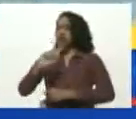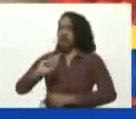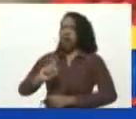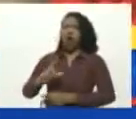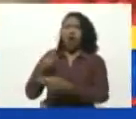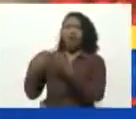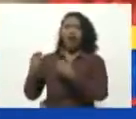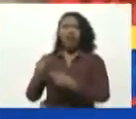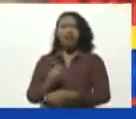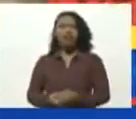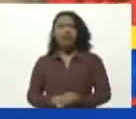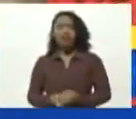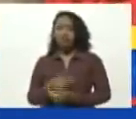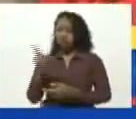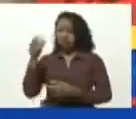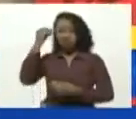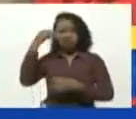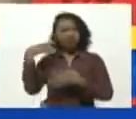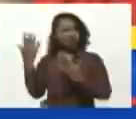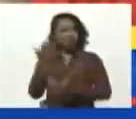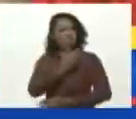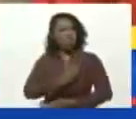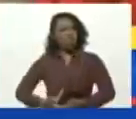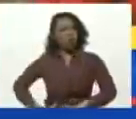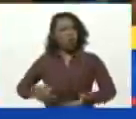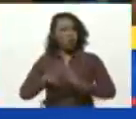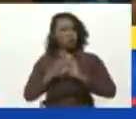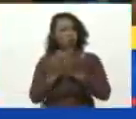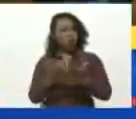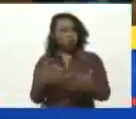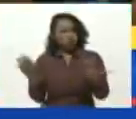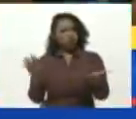vender. ¿Qué se creen los dueños del mundo?